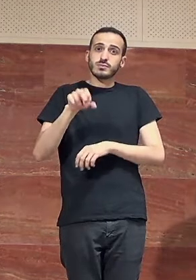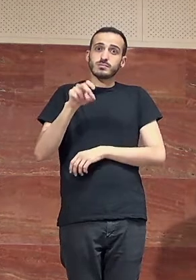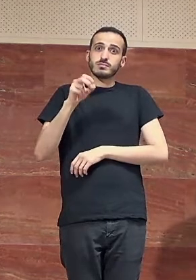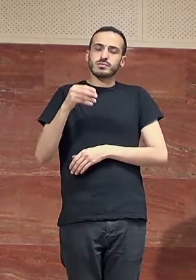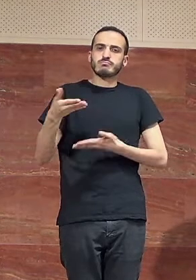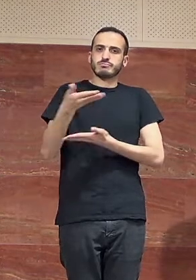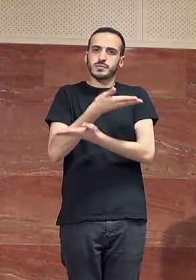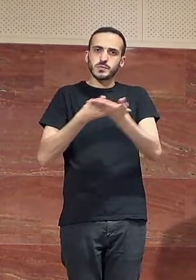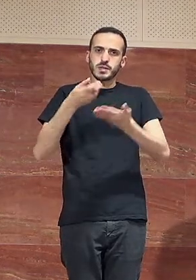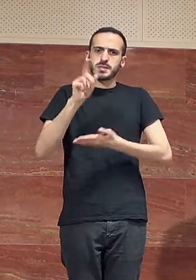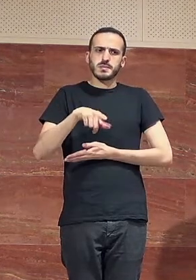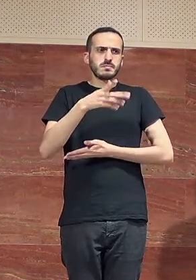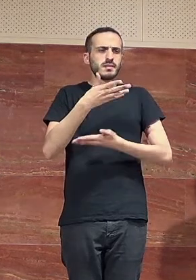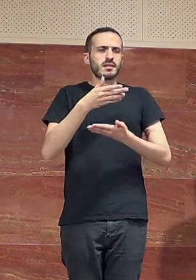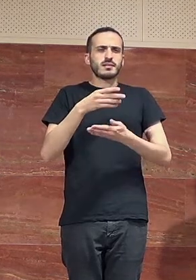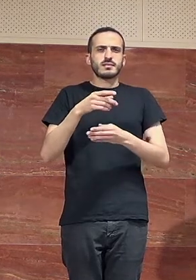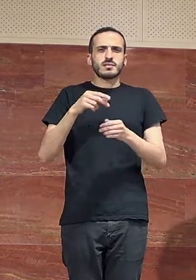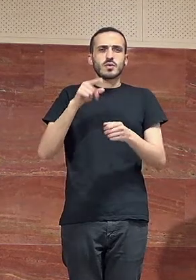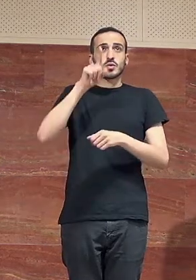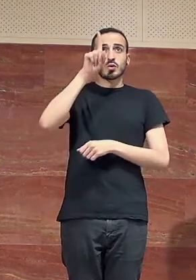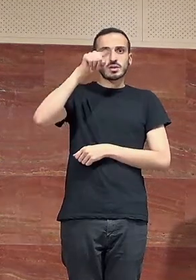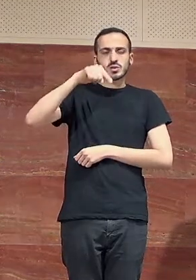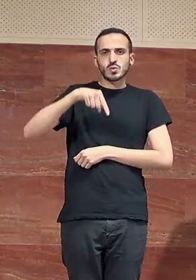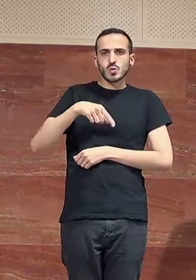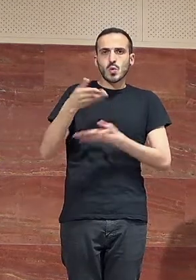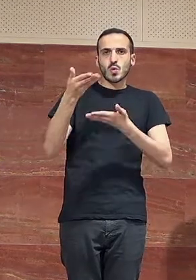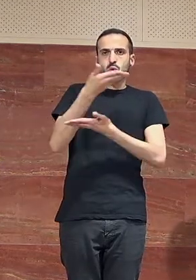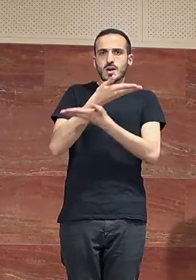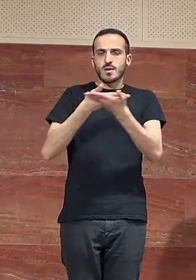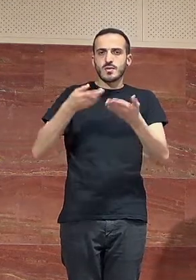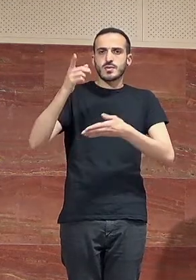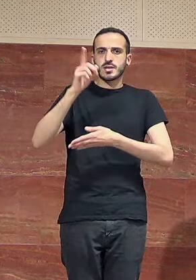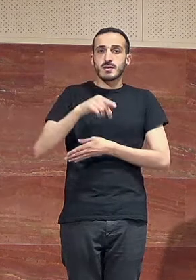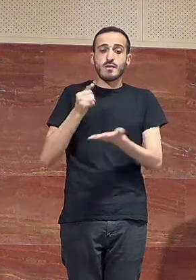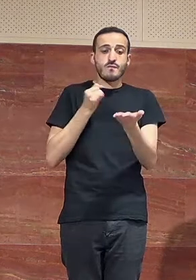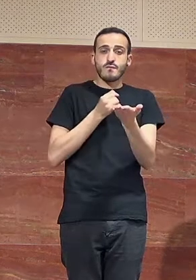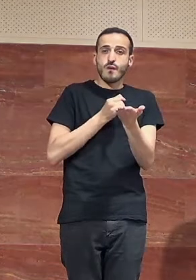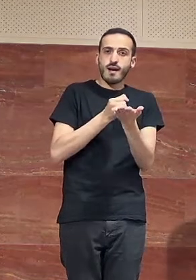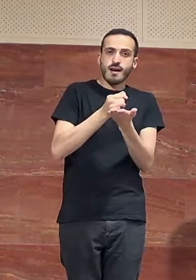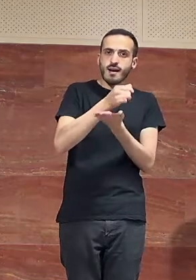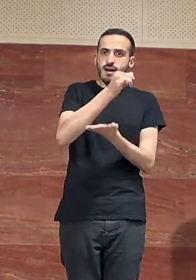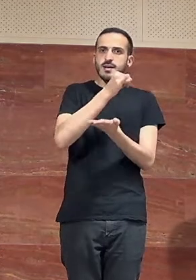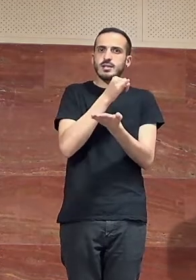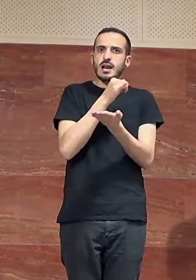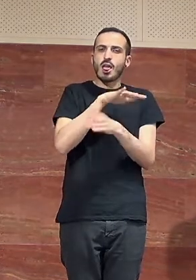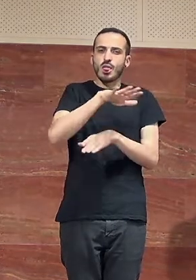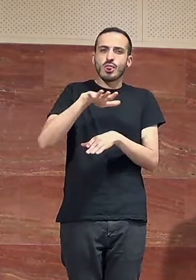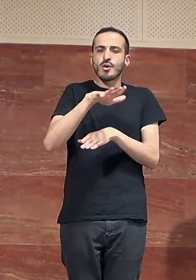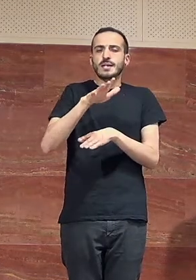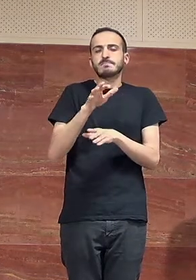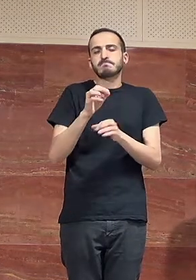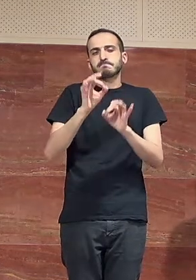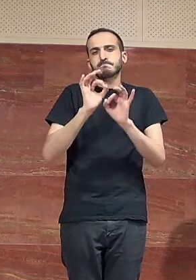Arenal, Huertas, y un eje norte-sur que se empezó a desarrollar con la actuación de Fuencarral, que es este eje que parte, digamos, desde